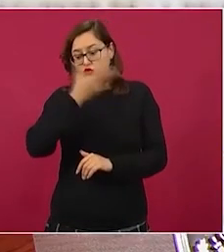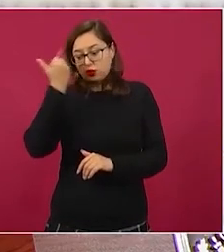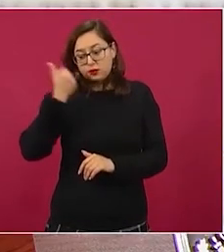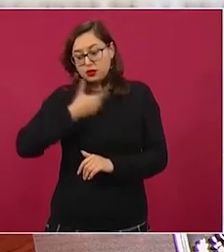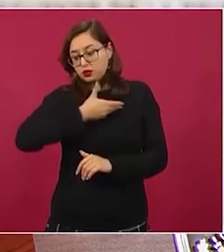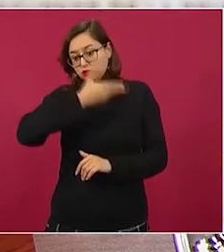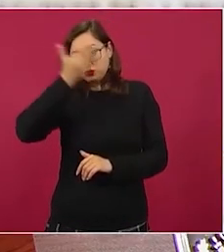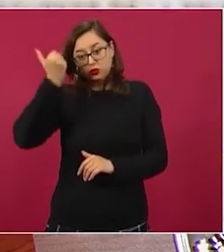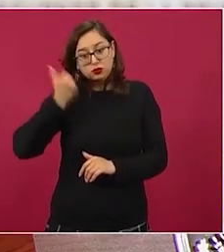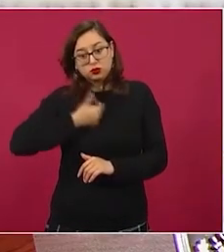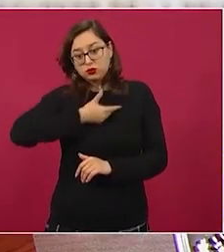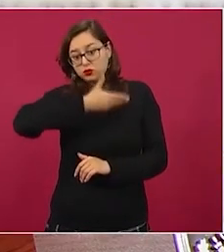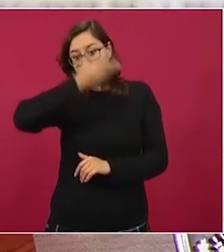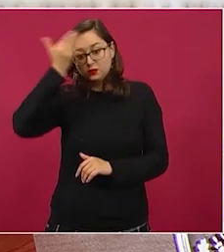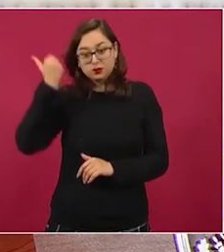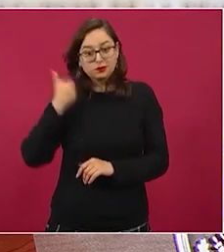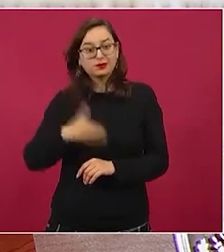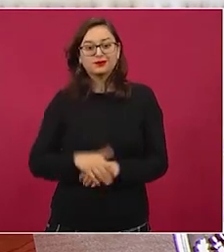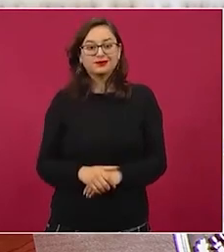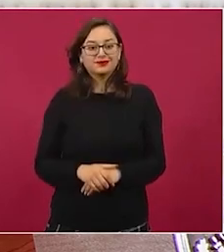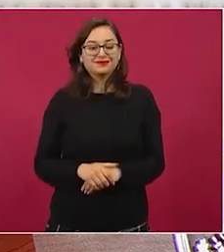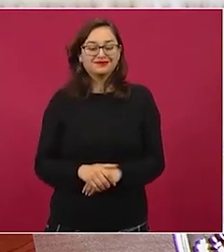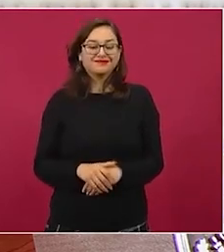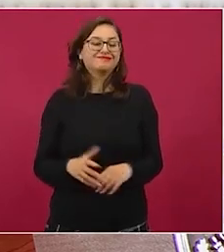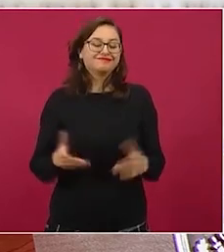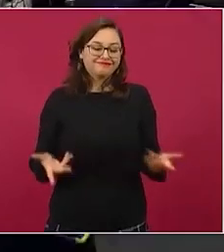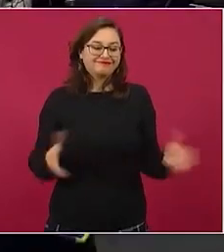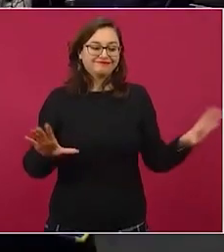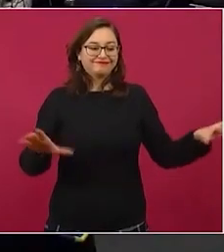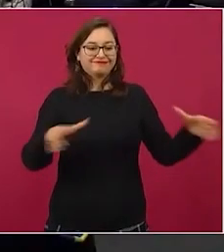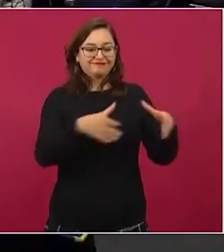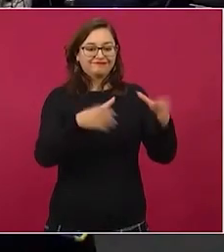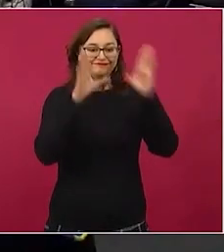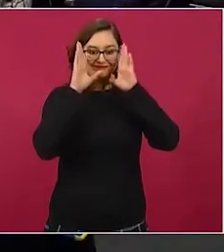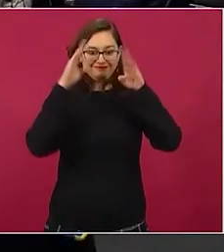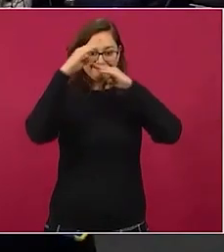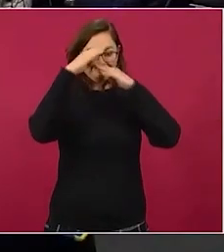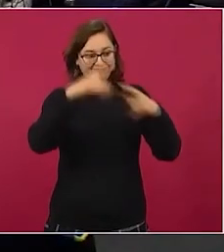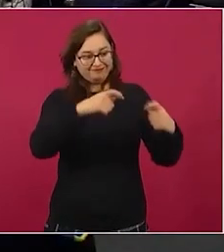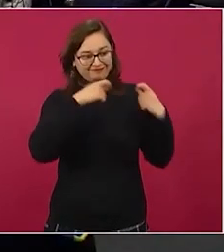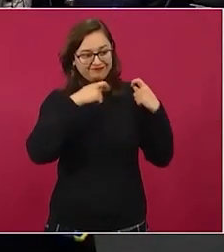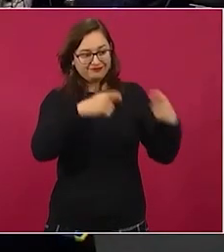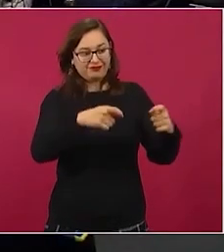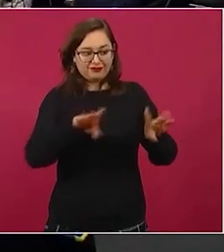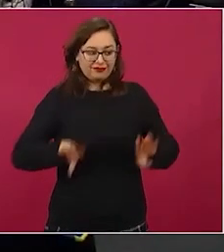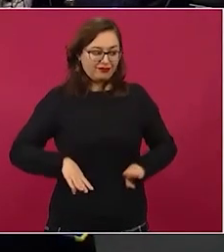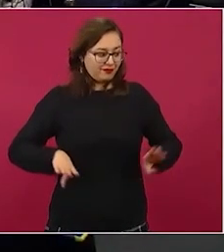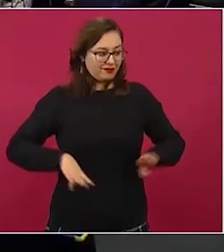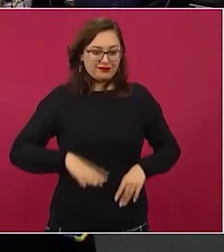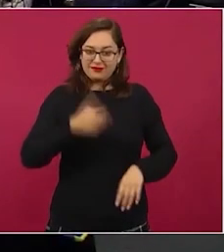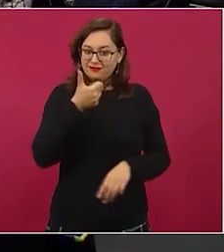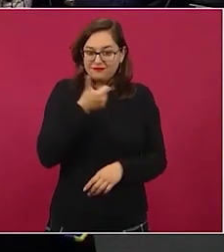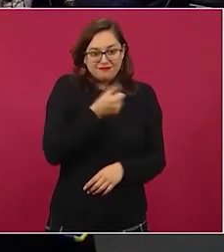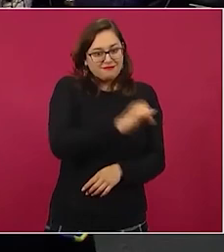porque esa es la característica del conservadurismo. Es un prototipo.